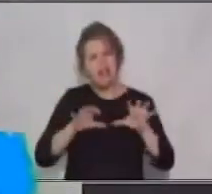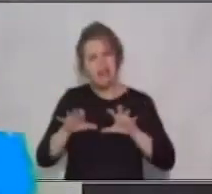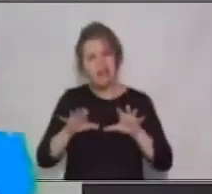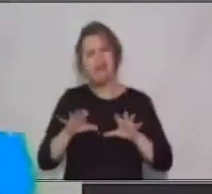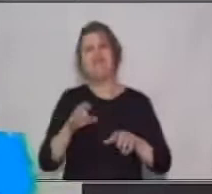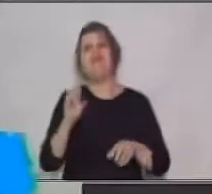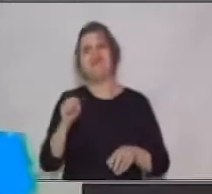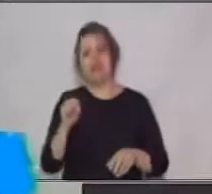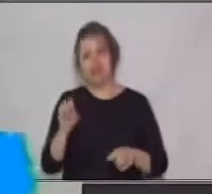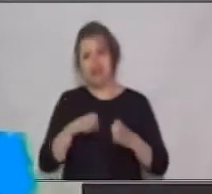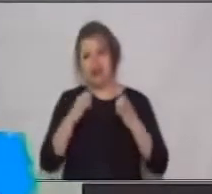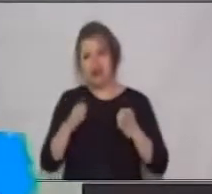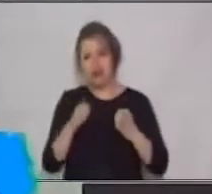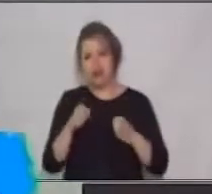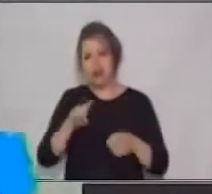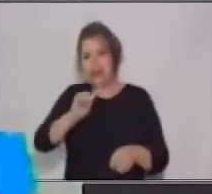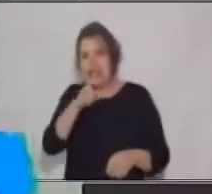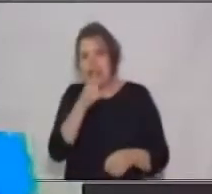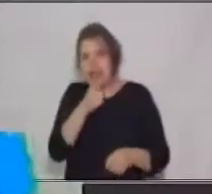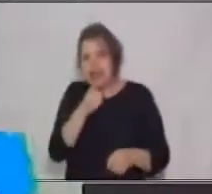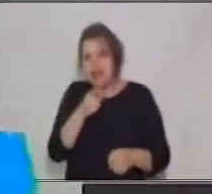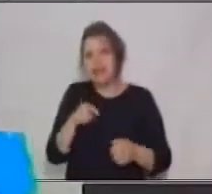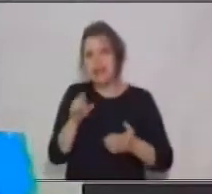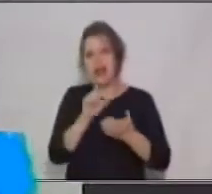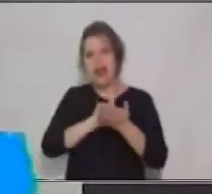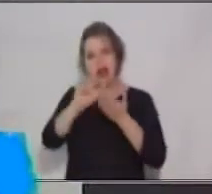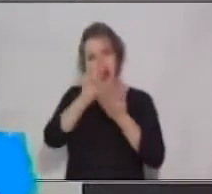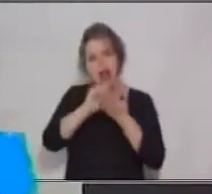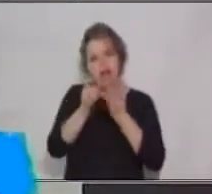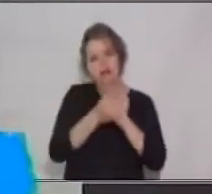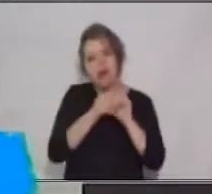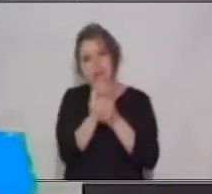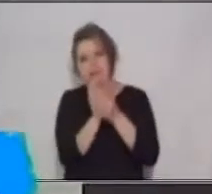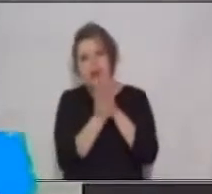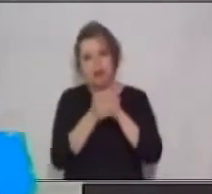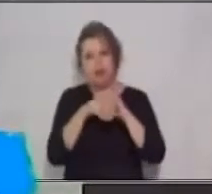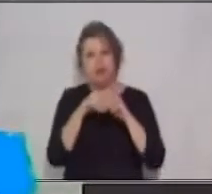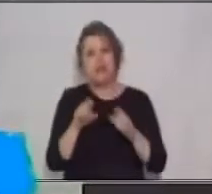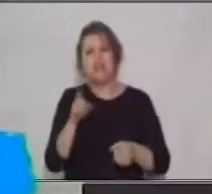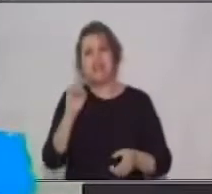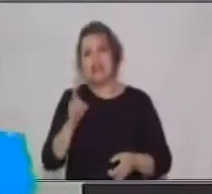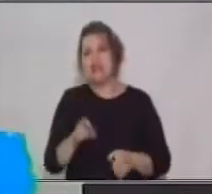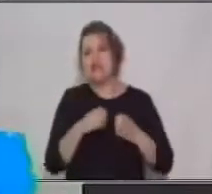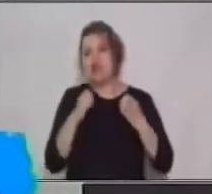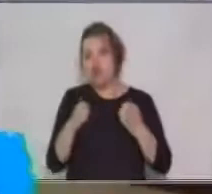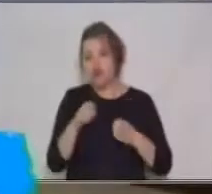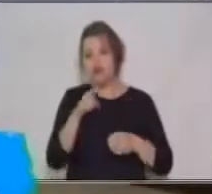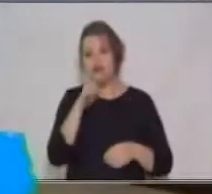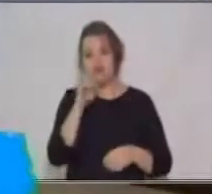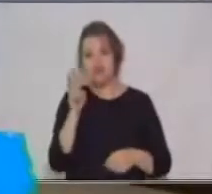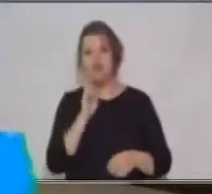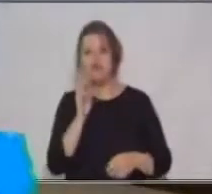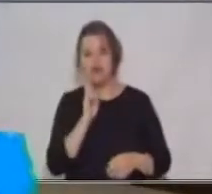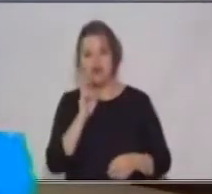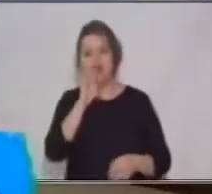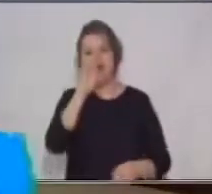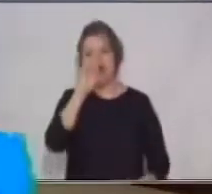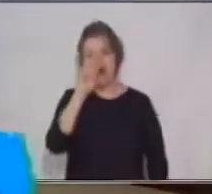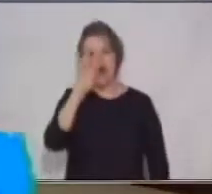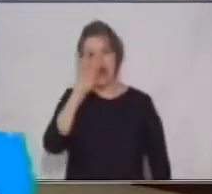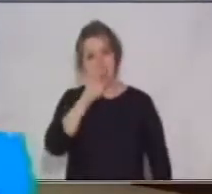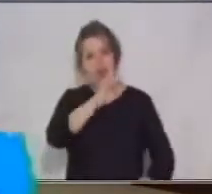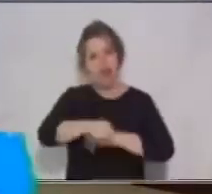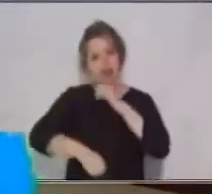lava las manos? Braulio. Por lo tanto es reflexivo. Para que nosotros podamos identificar más